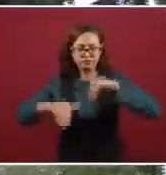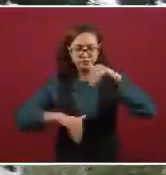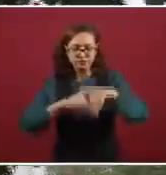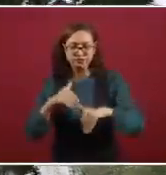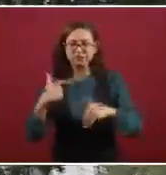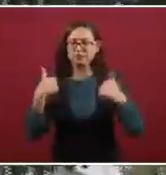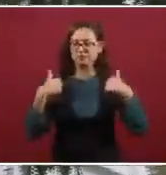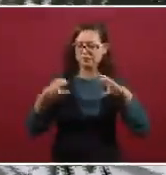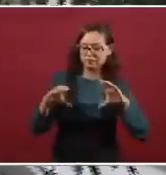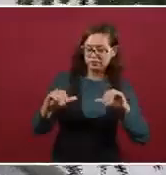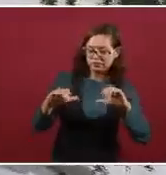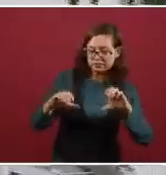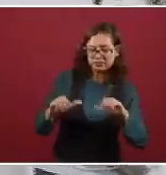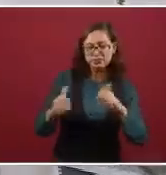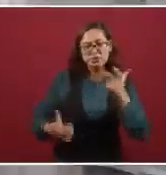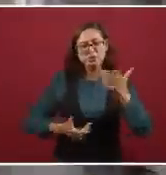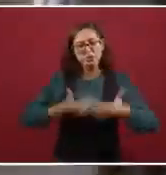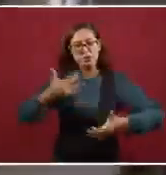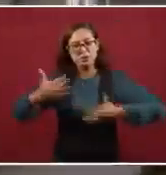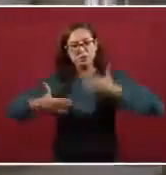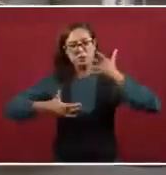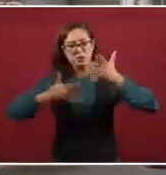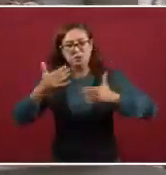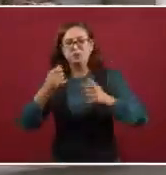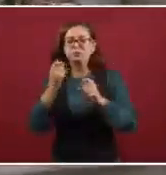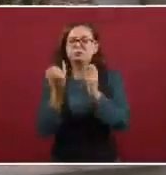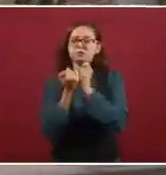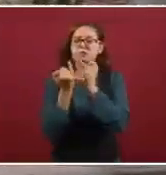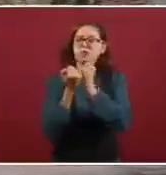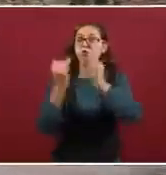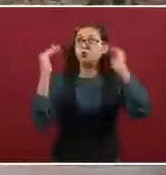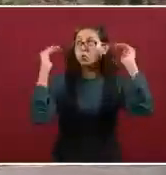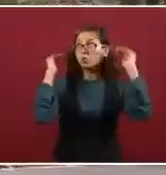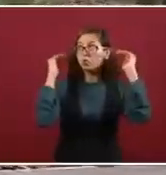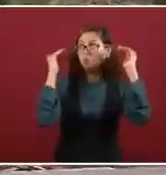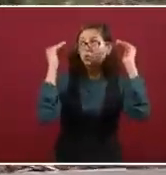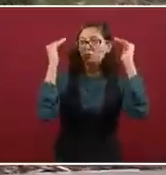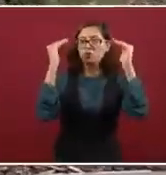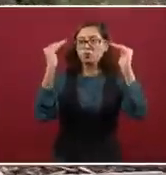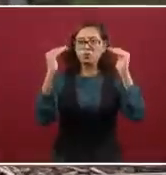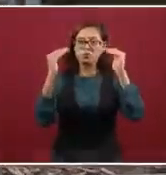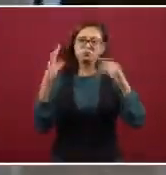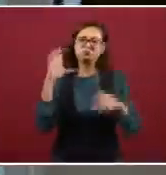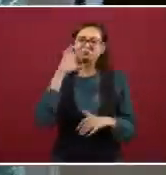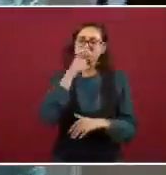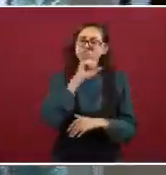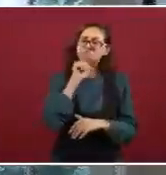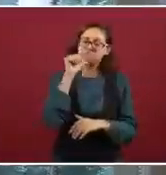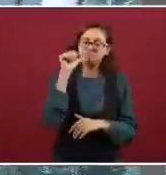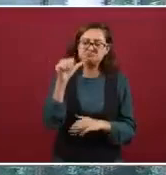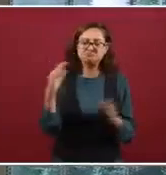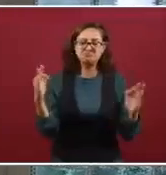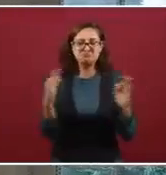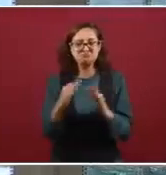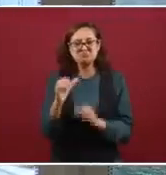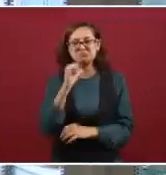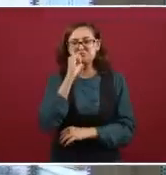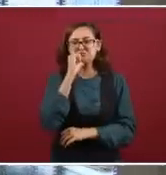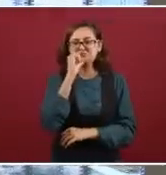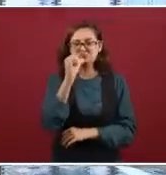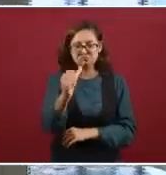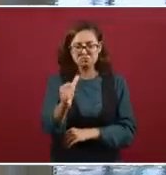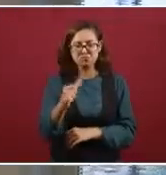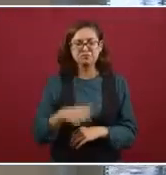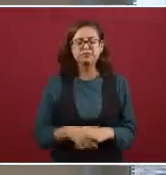un sauna y tiene un domo que permite controlar la temperatura. En contraposición, en